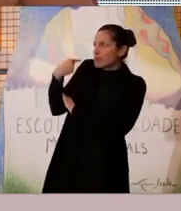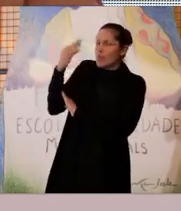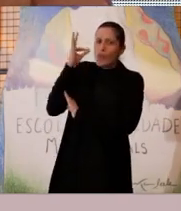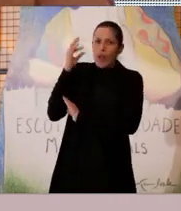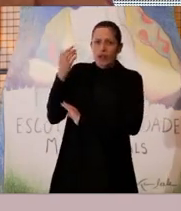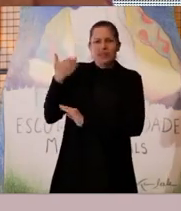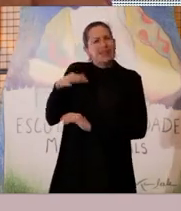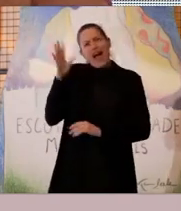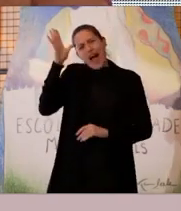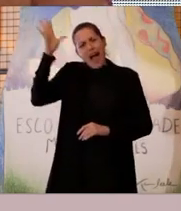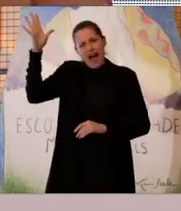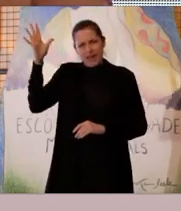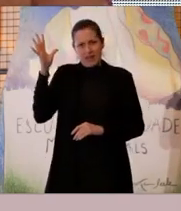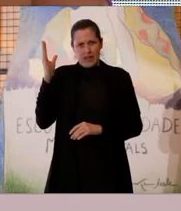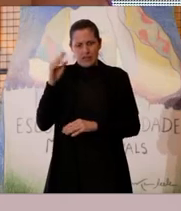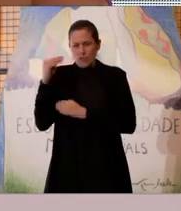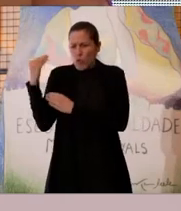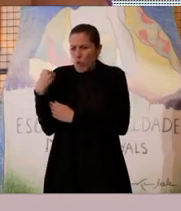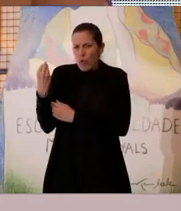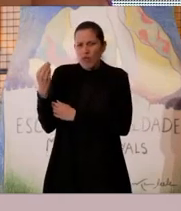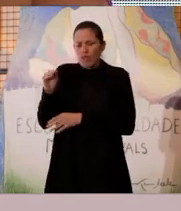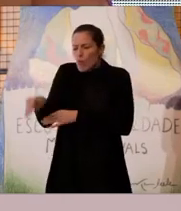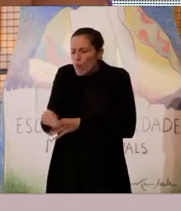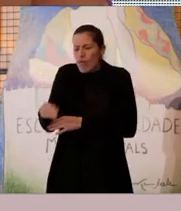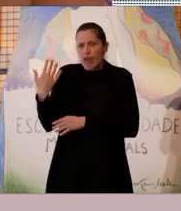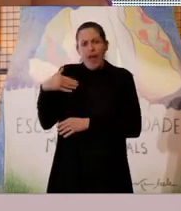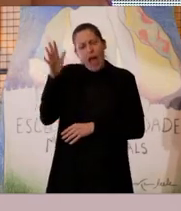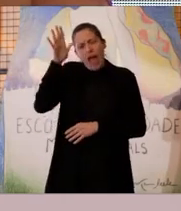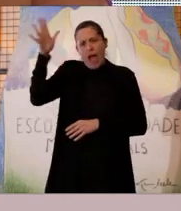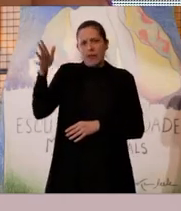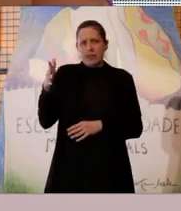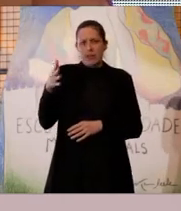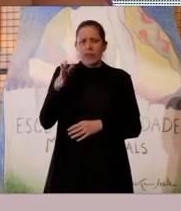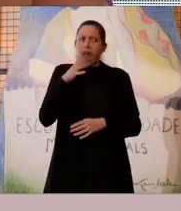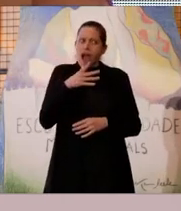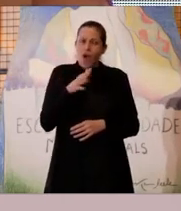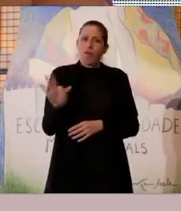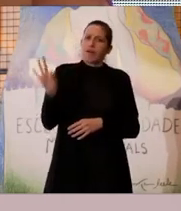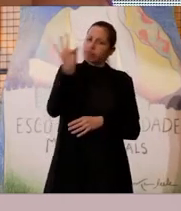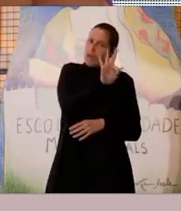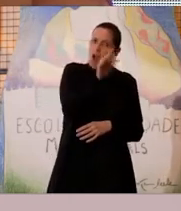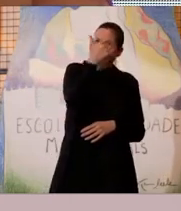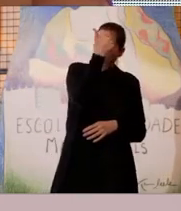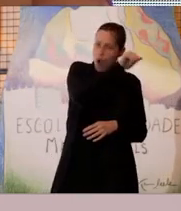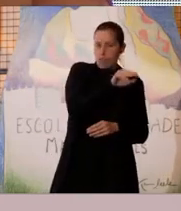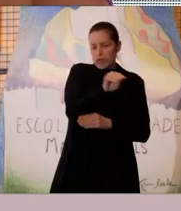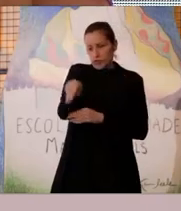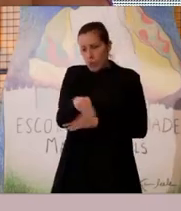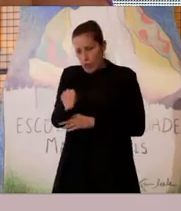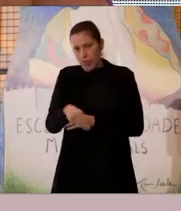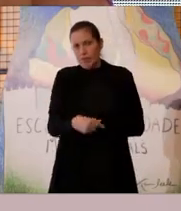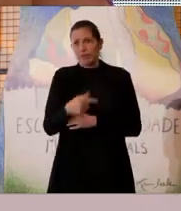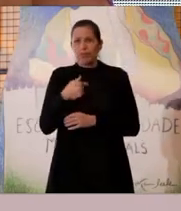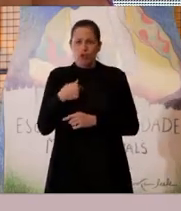que lo que tienen que hacer es cuidar los hombres como tú muy bien decías yo discutía con las compañeras de unidas podemos